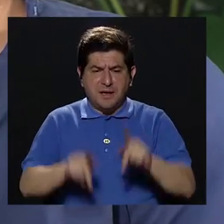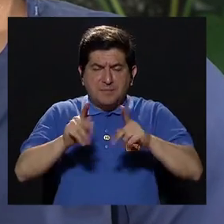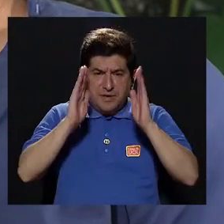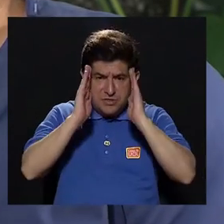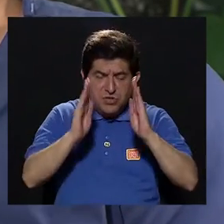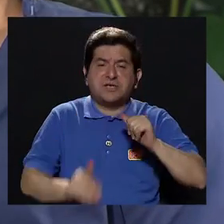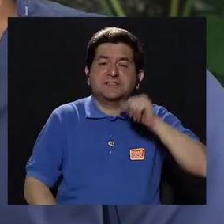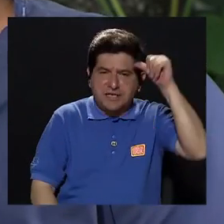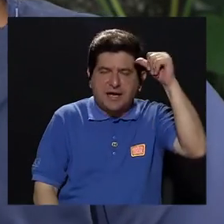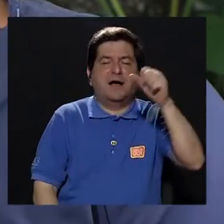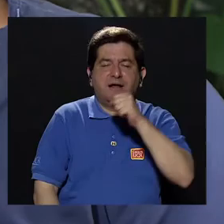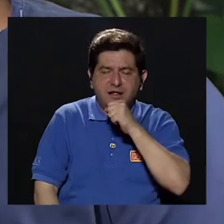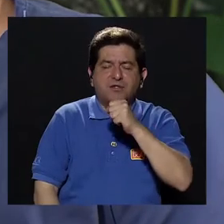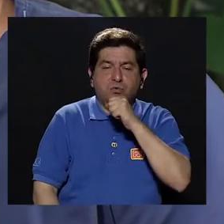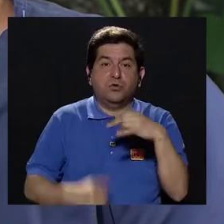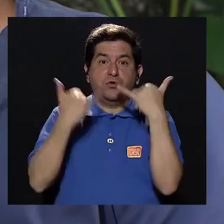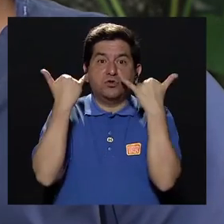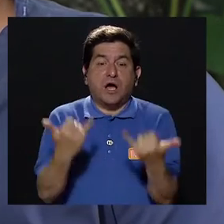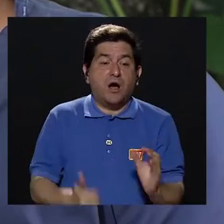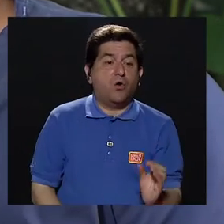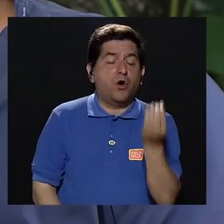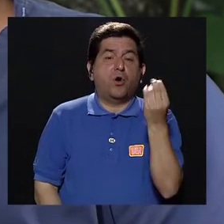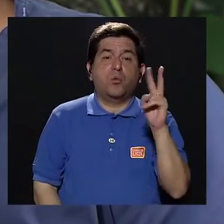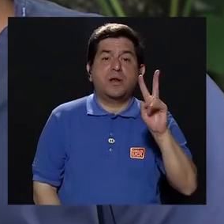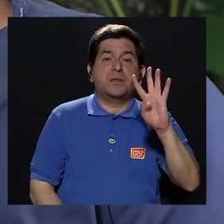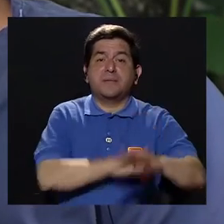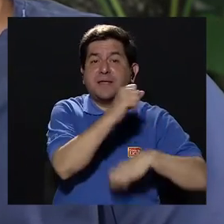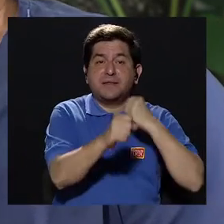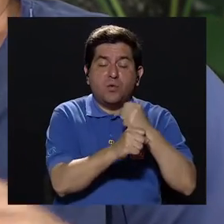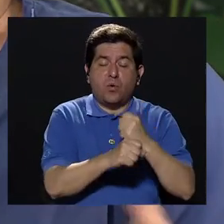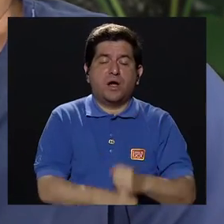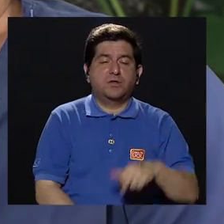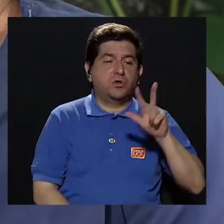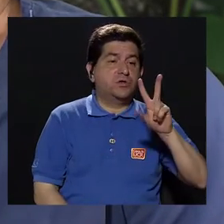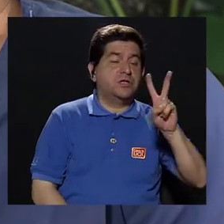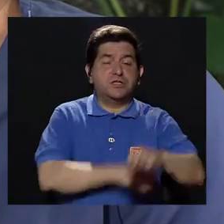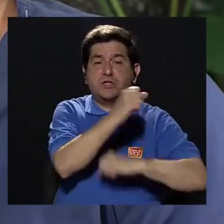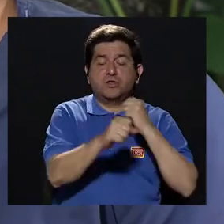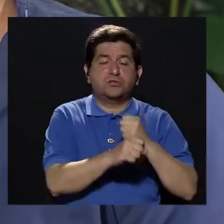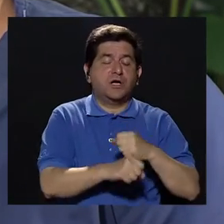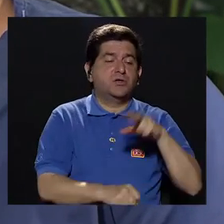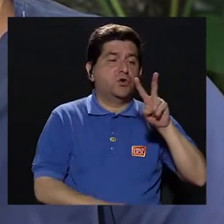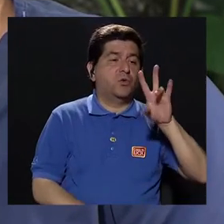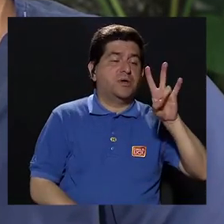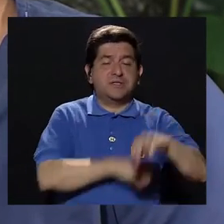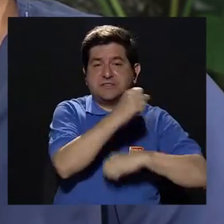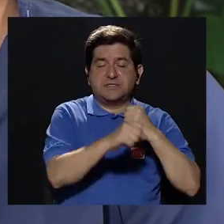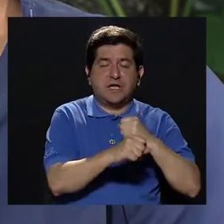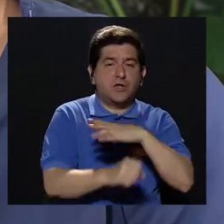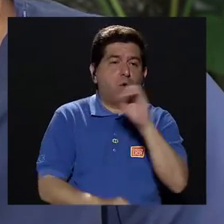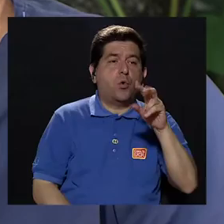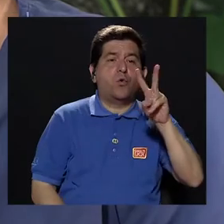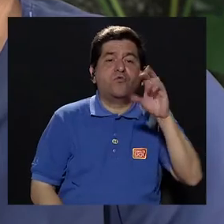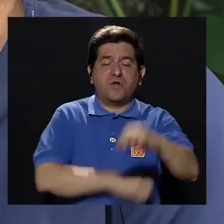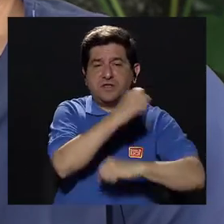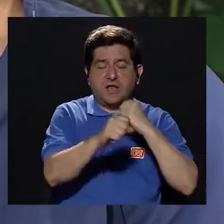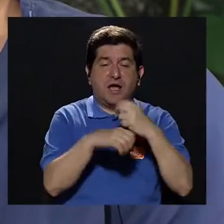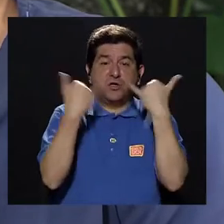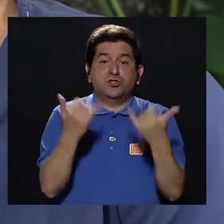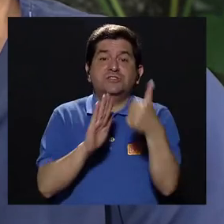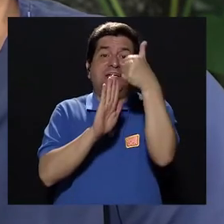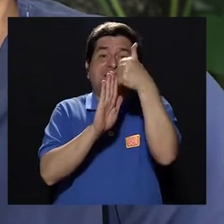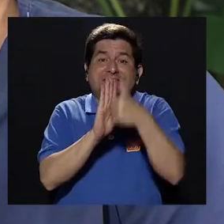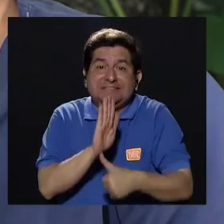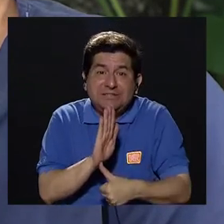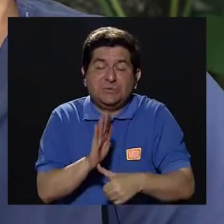pacientes nuestros eran personas de adultos mayores. Ahora tenemos jóvenes de 24 años, 32 años, 27 años, 20 años,